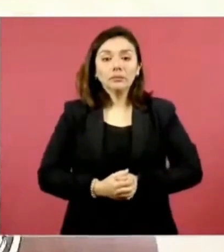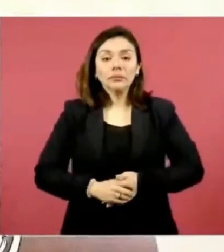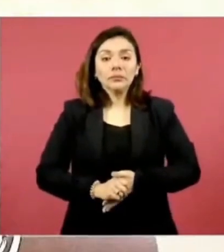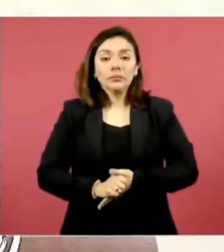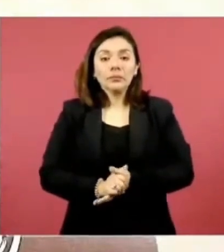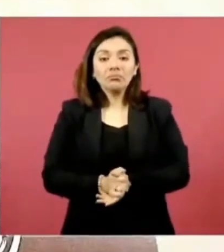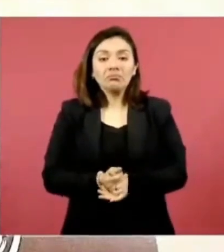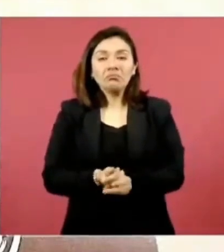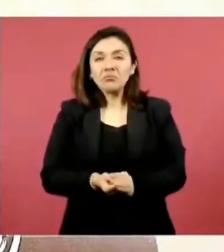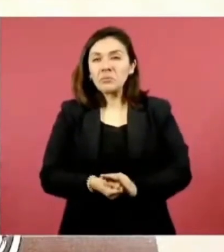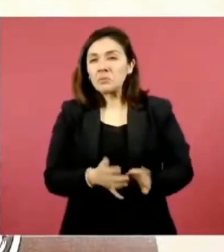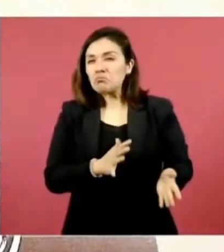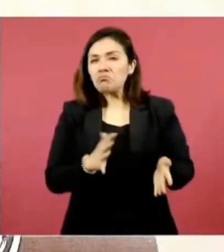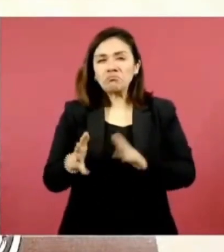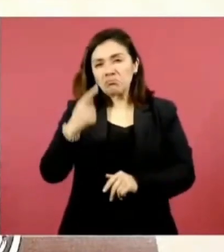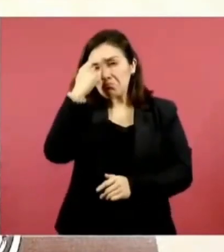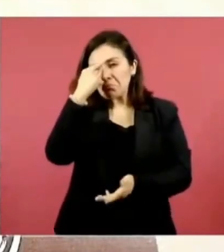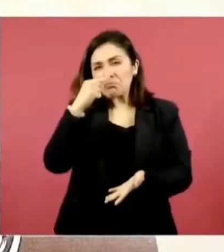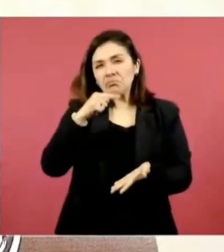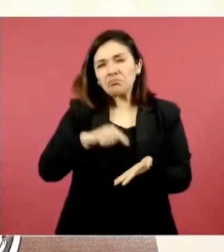Yo creo que desde